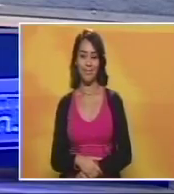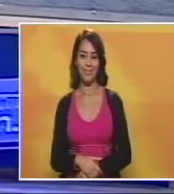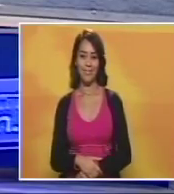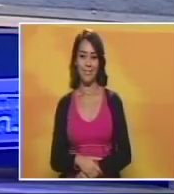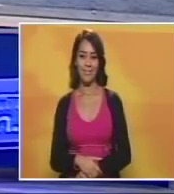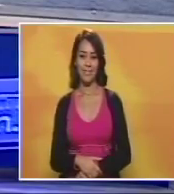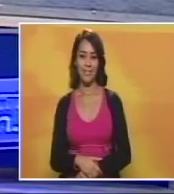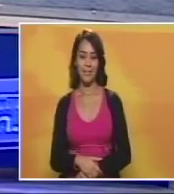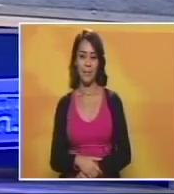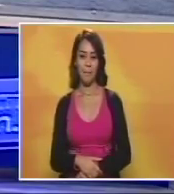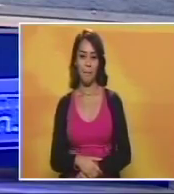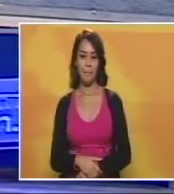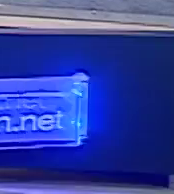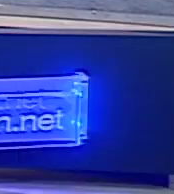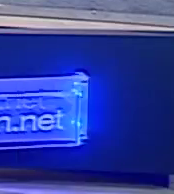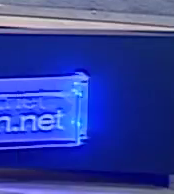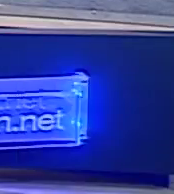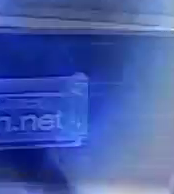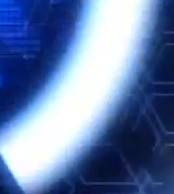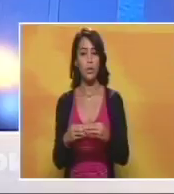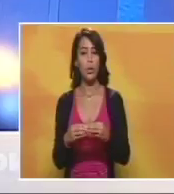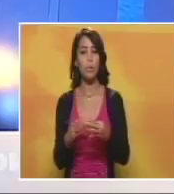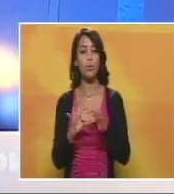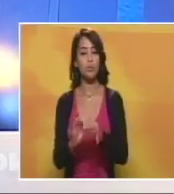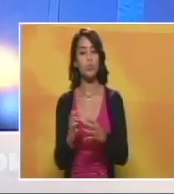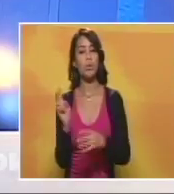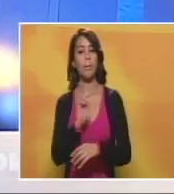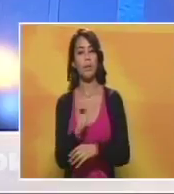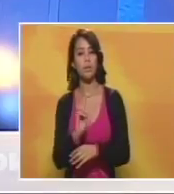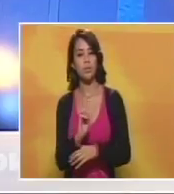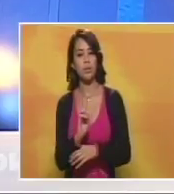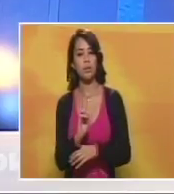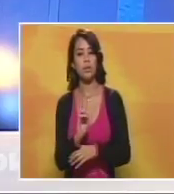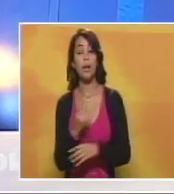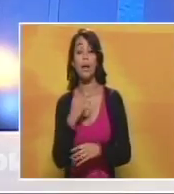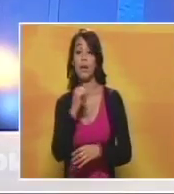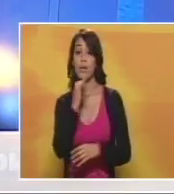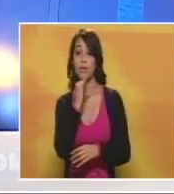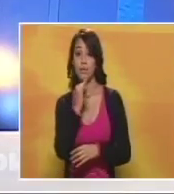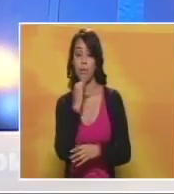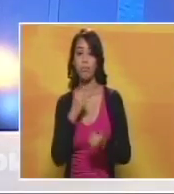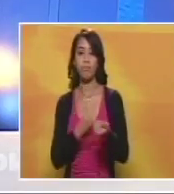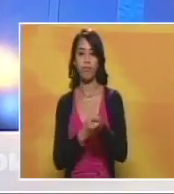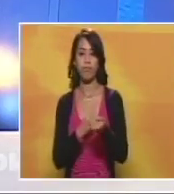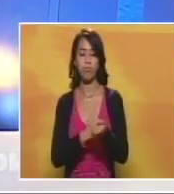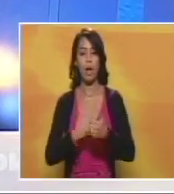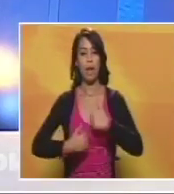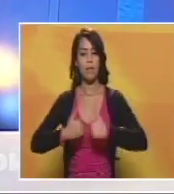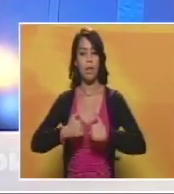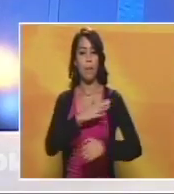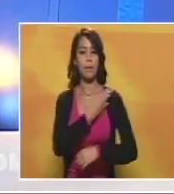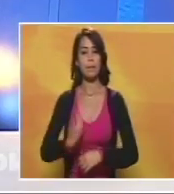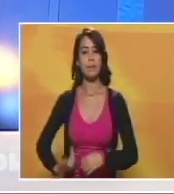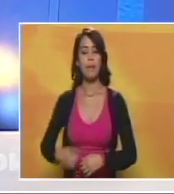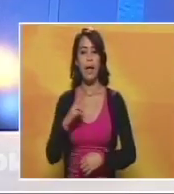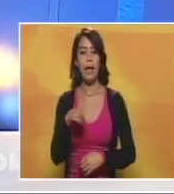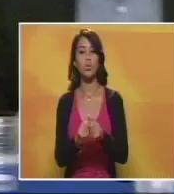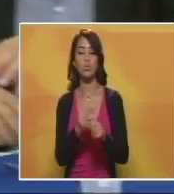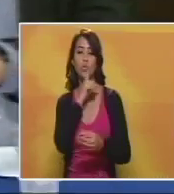compré una casa, eduqué a mis hijos, viajé una que otra vez, incluso me fui de vacaciones para la playa varios